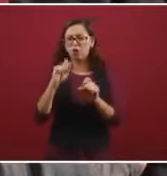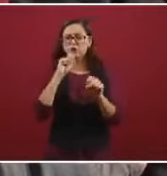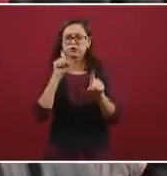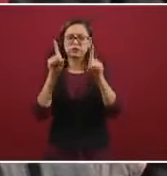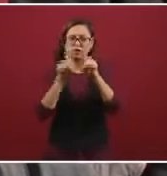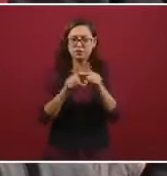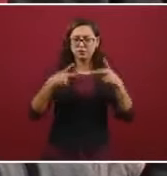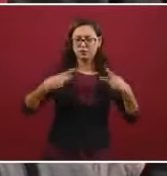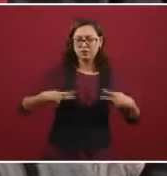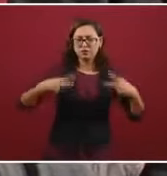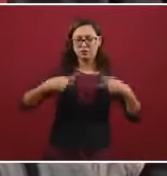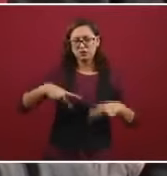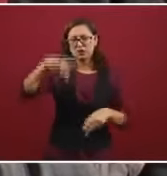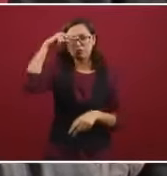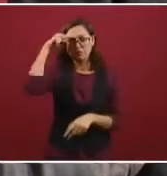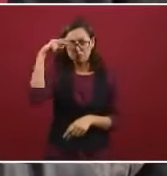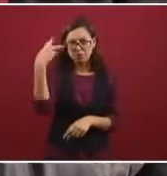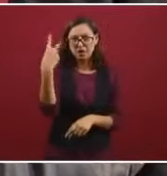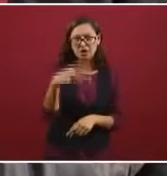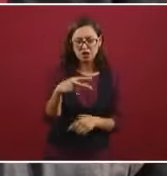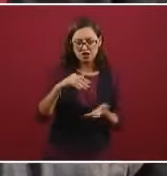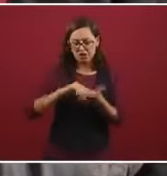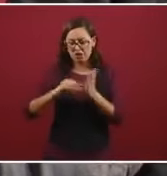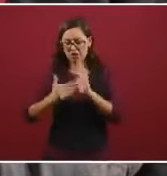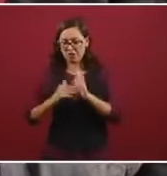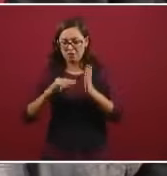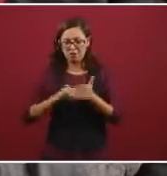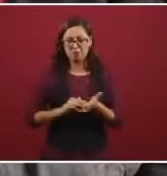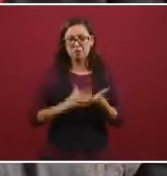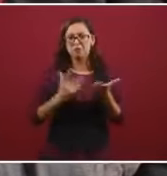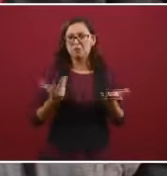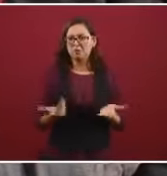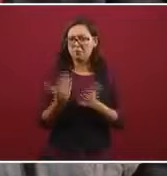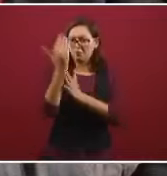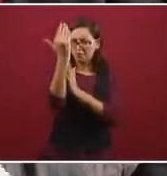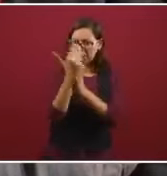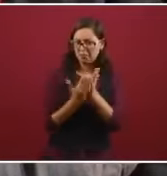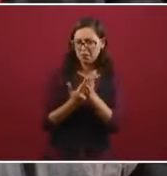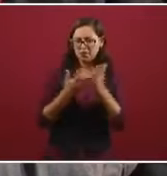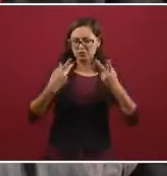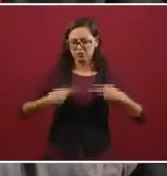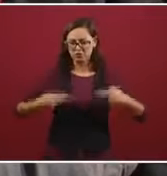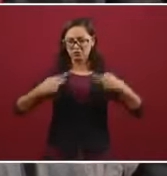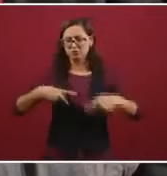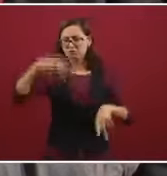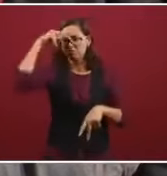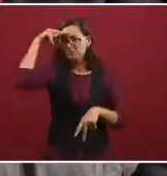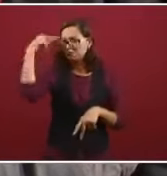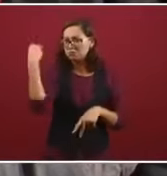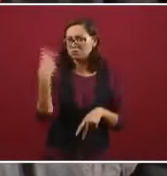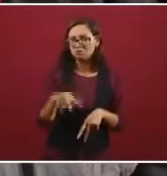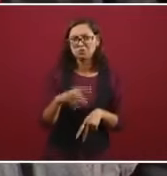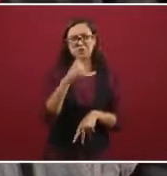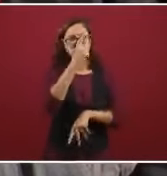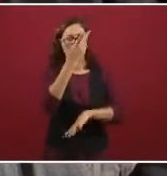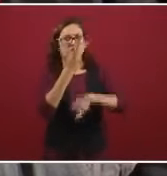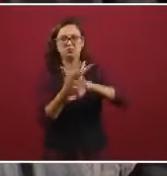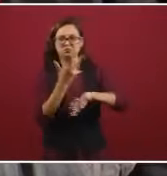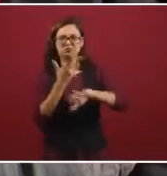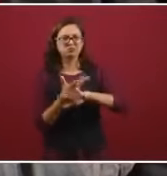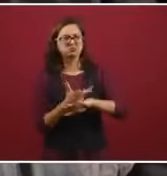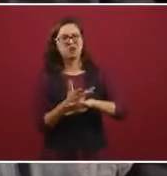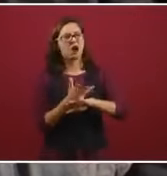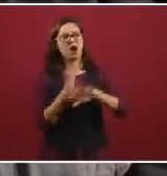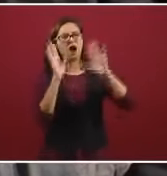porque ¿en cuánto ha ayudado esta estrategia a reducir precisamente el número de mexicanos que ya no ven a Estados Unidos como un atractivo para